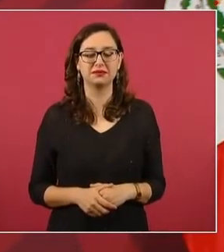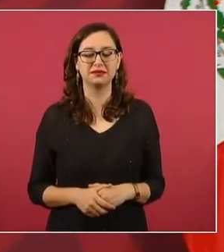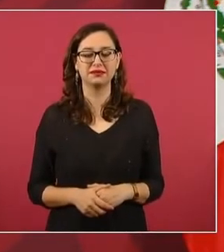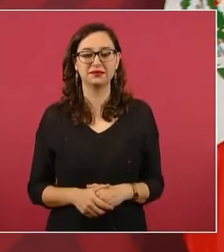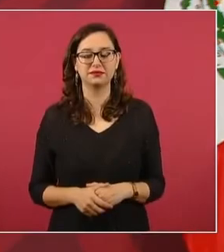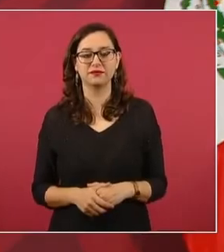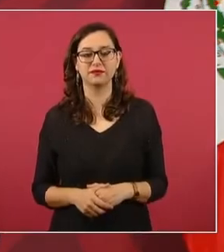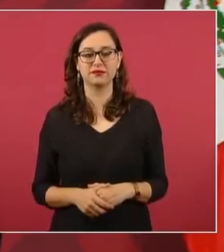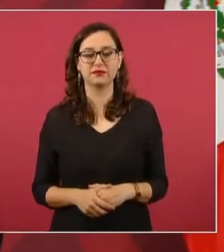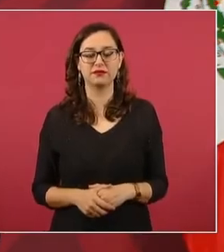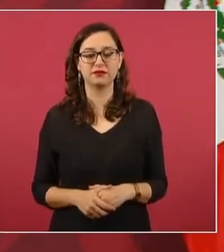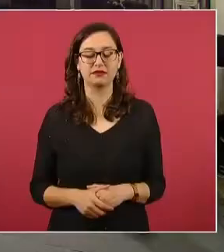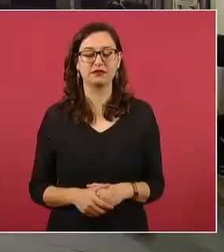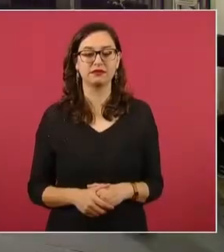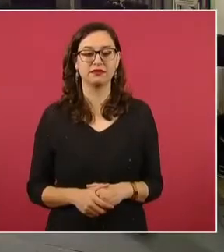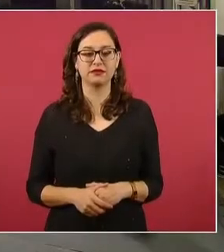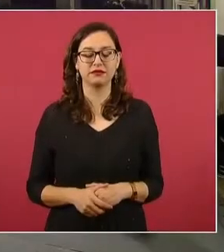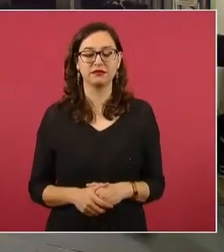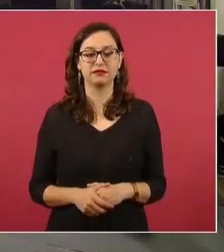O sea, lo primero